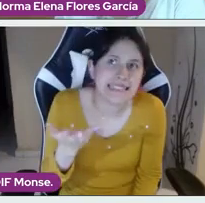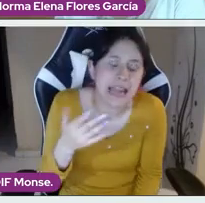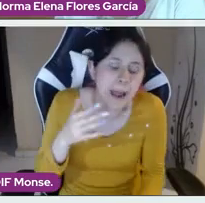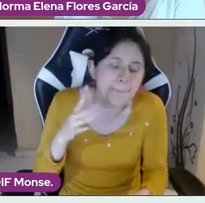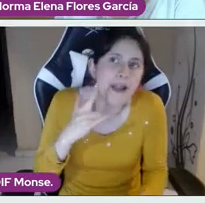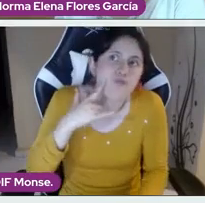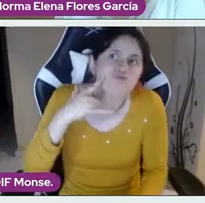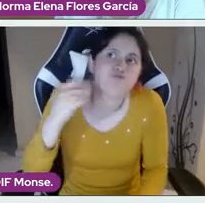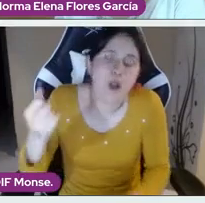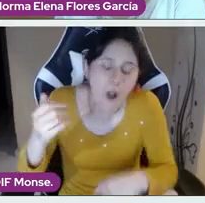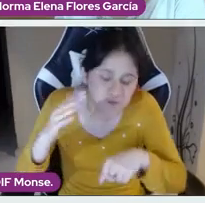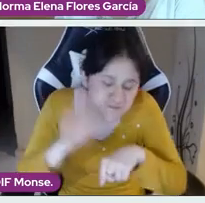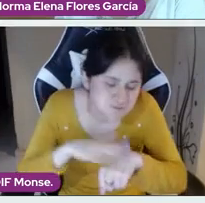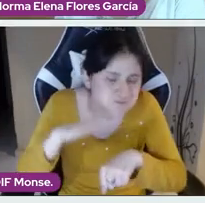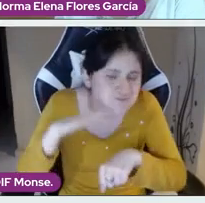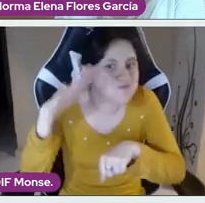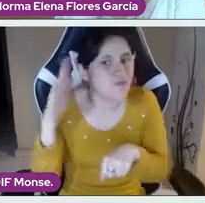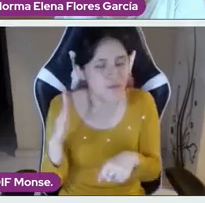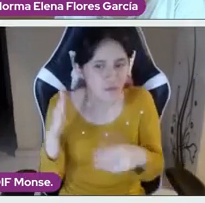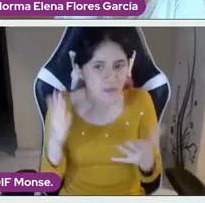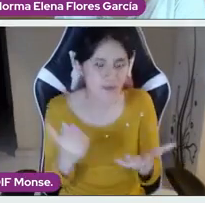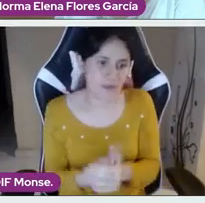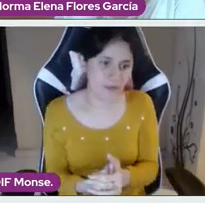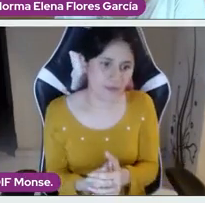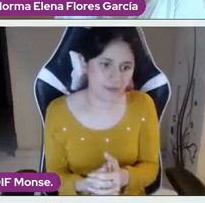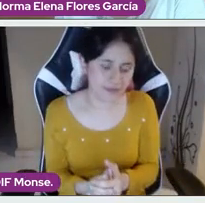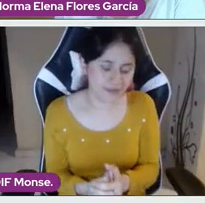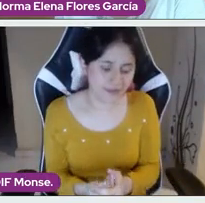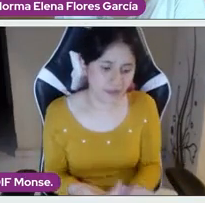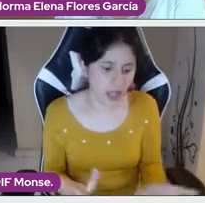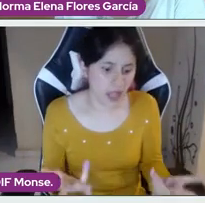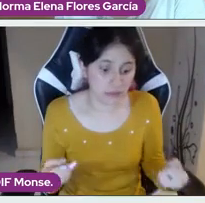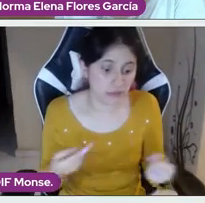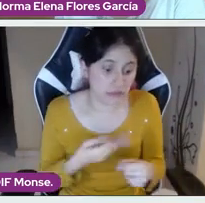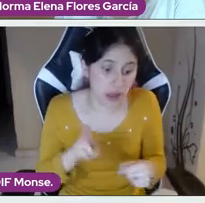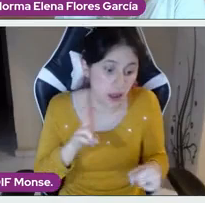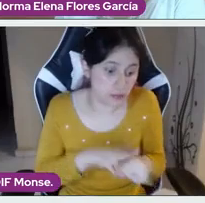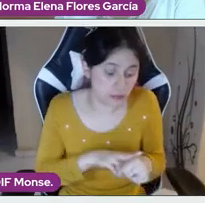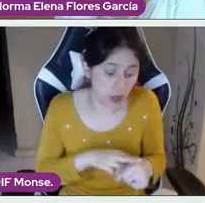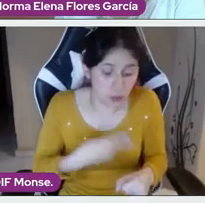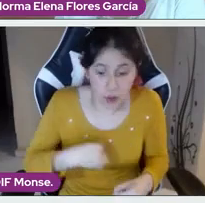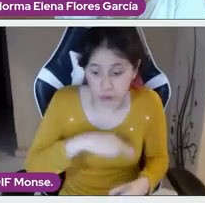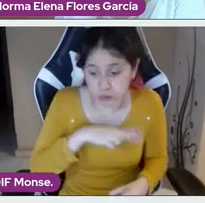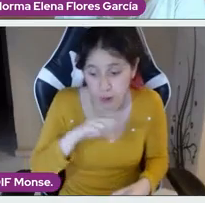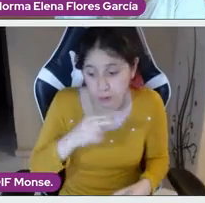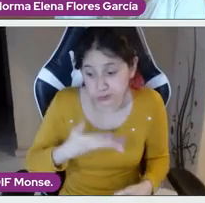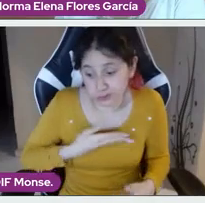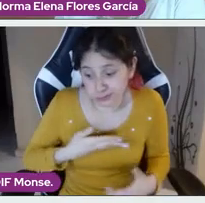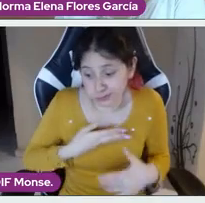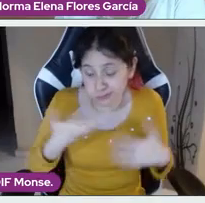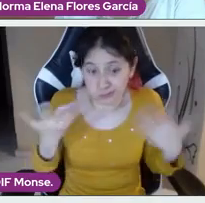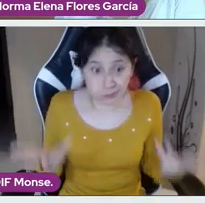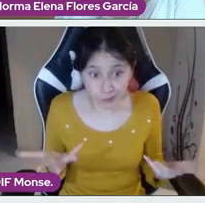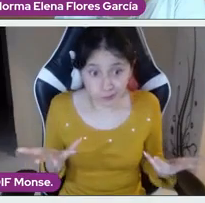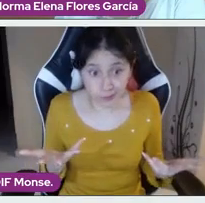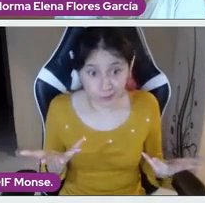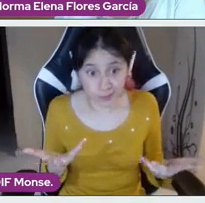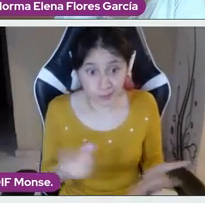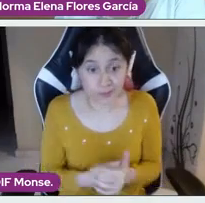no tenemos, la mamá, ¿no? El papá, sí traen un desgaste